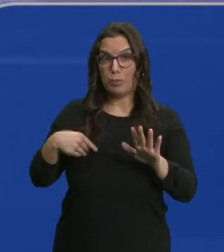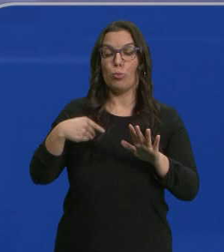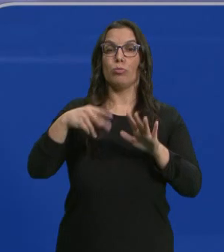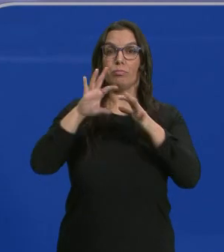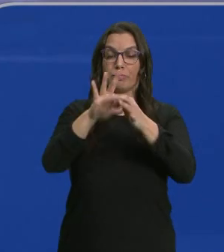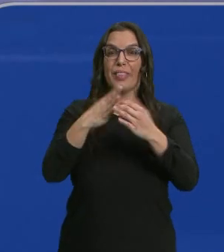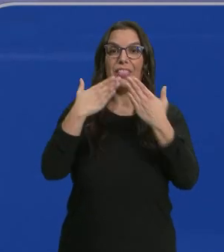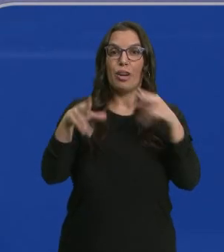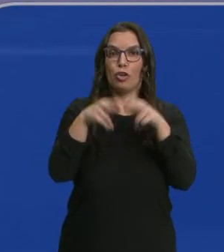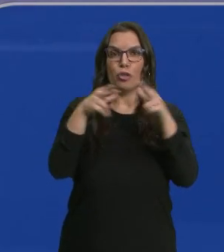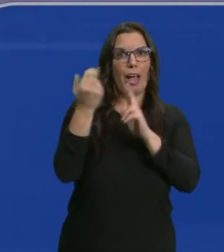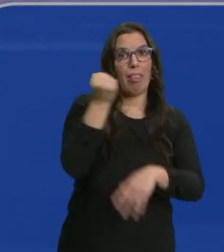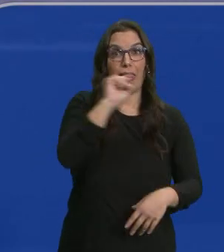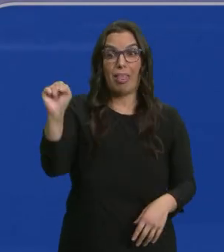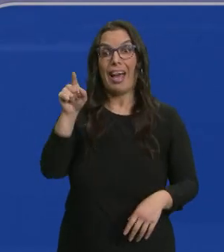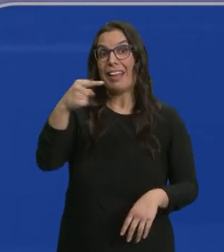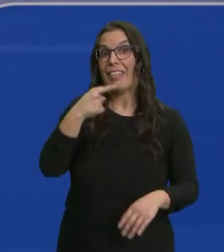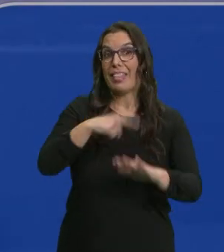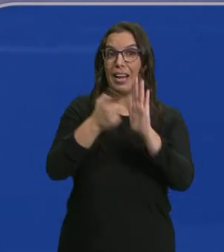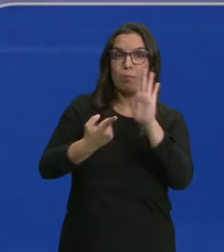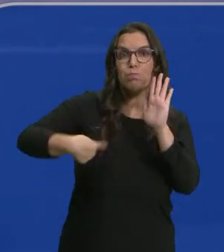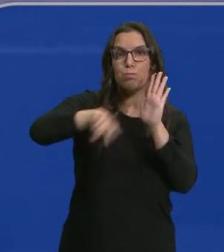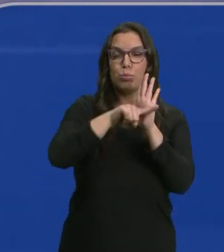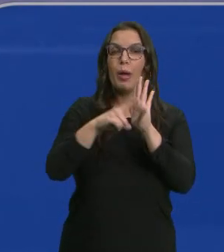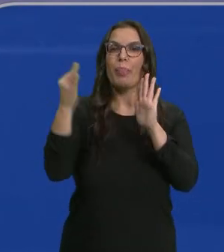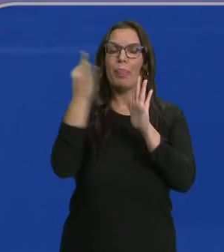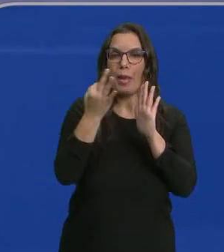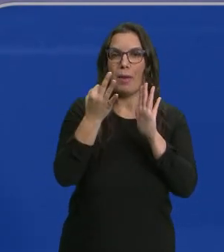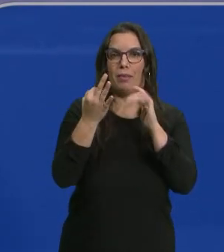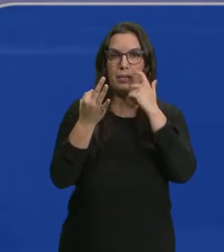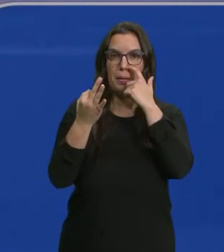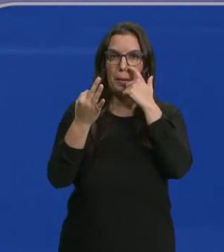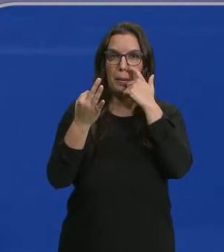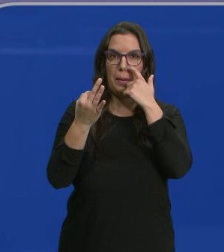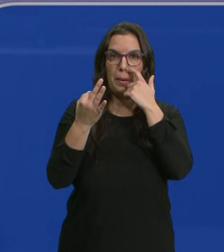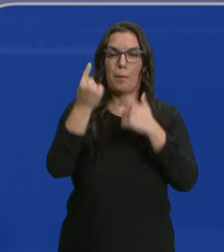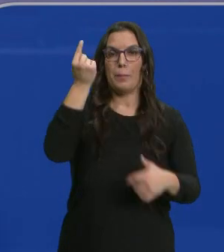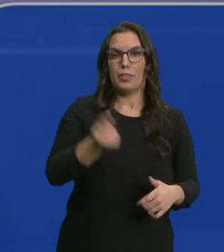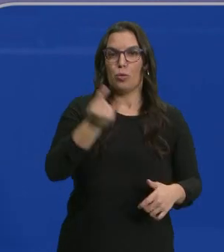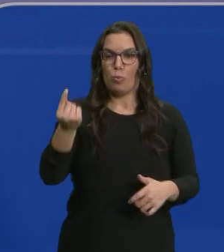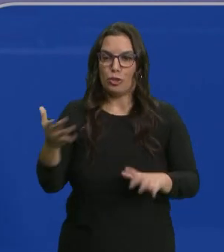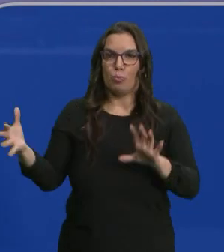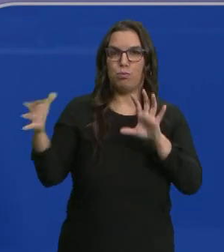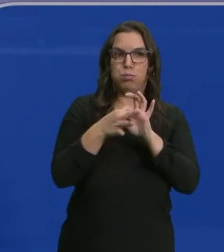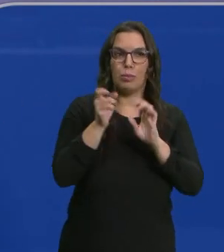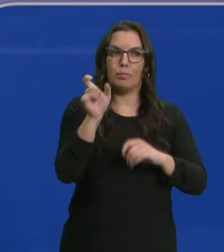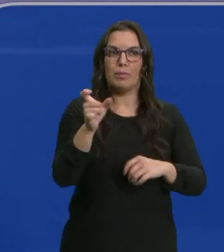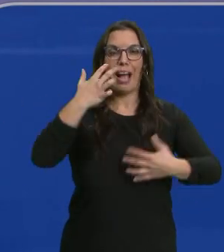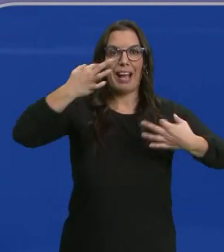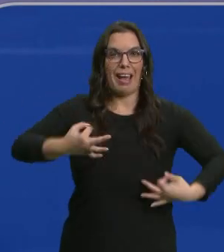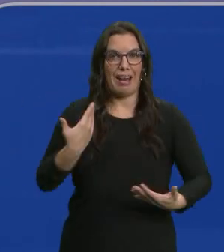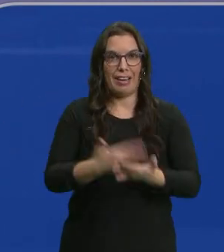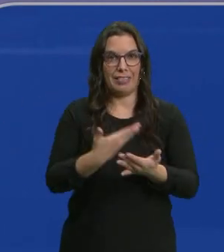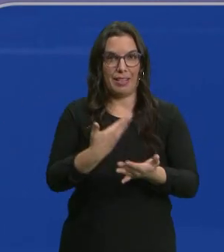social, donde explícitamente pone que tiene que existir consignación presupuestaria que